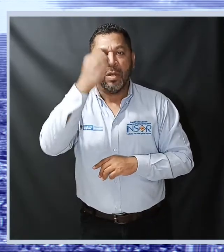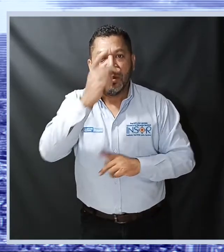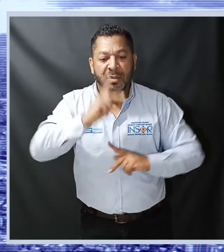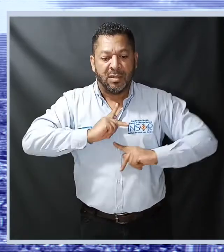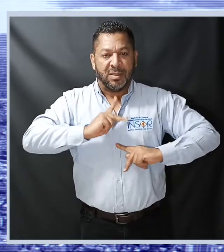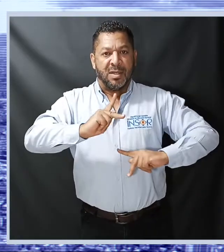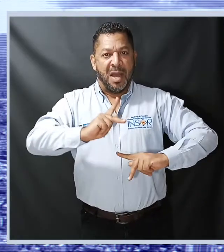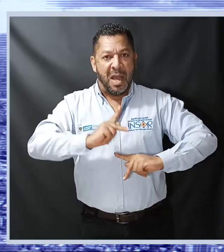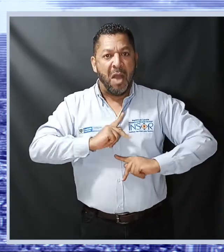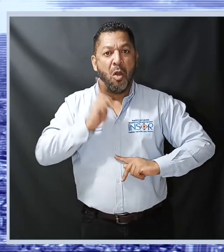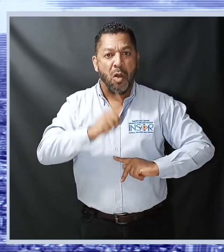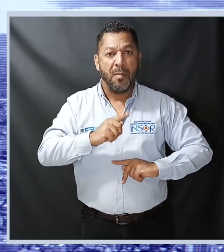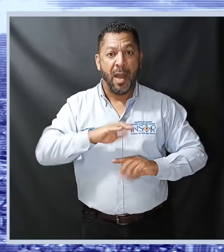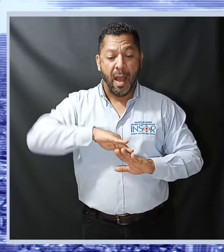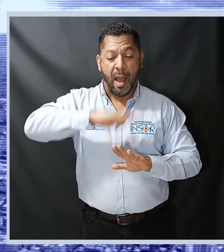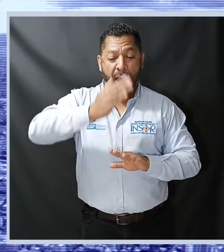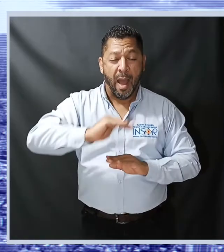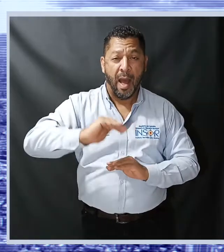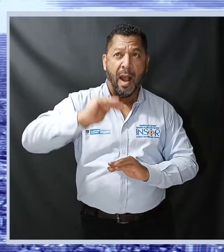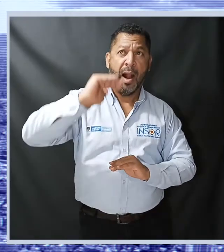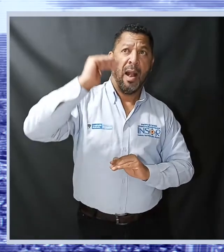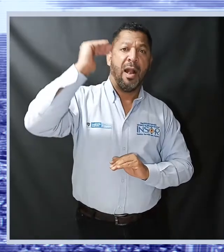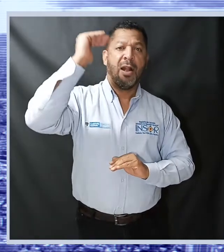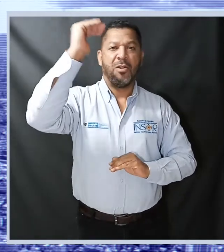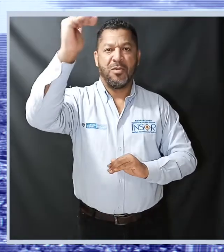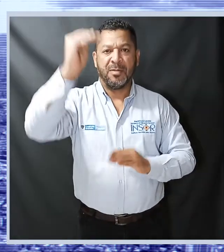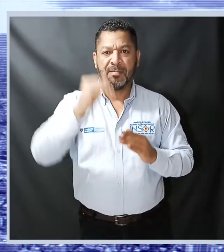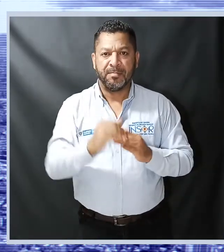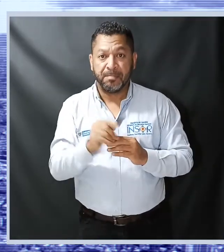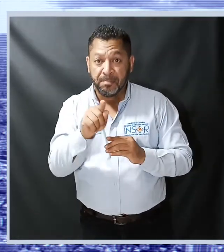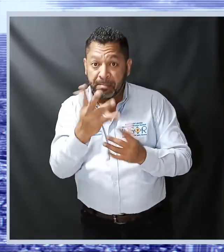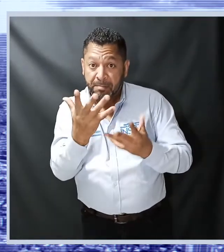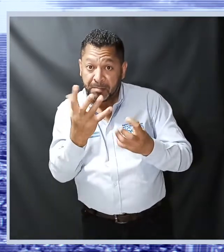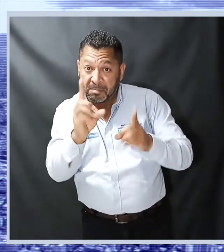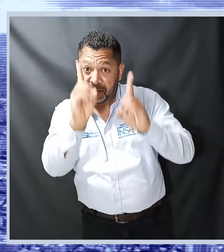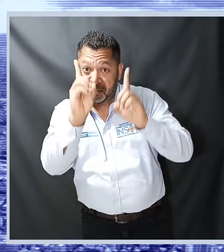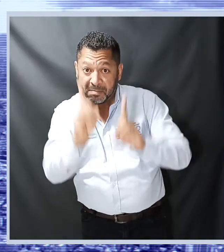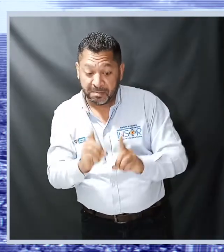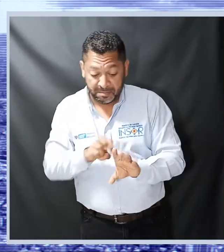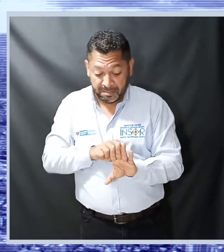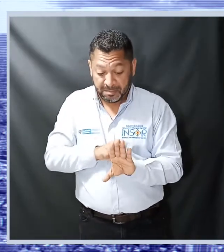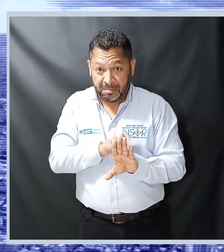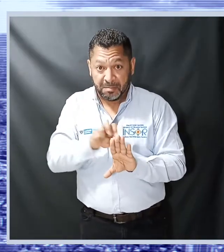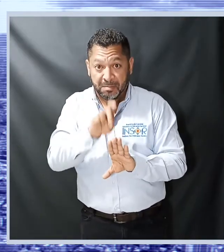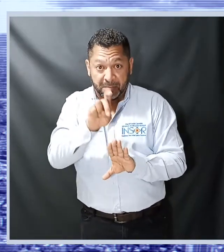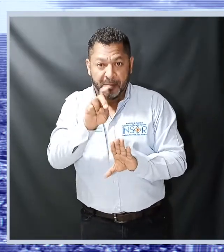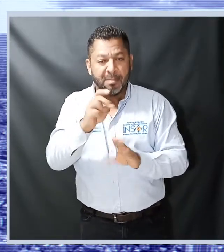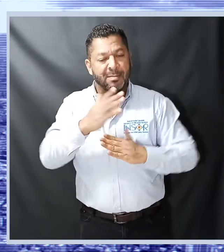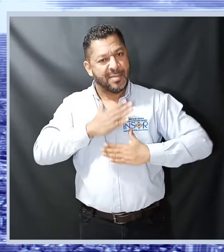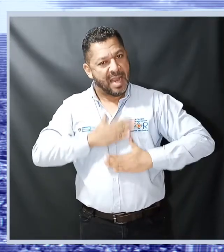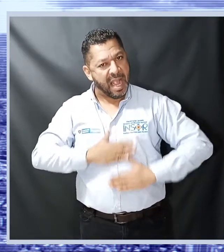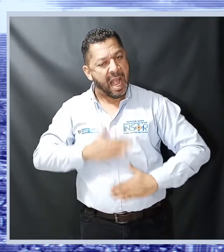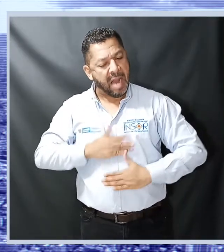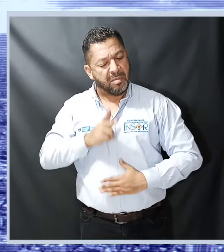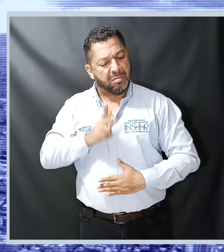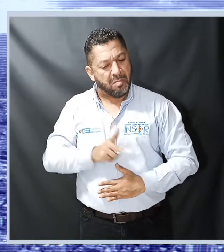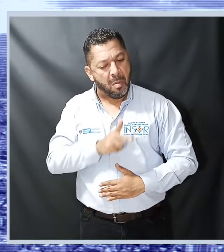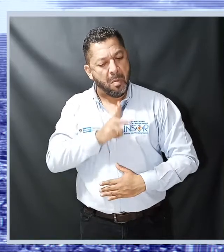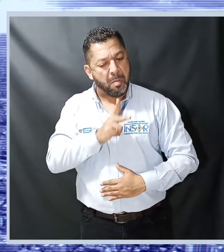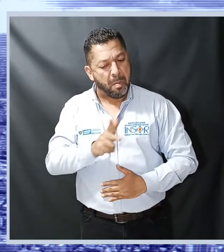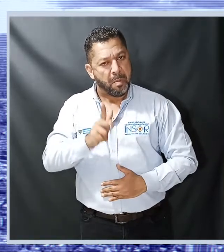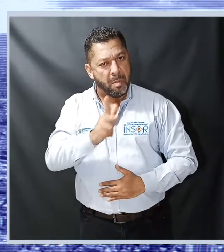la falta de oxígeno debido a la gran altura. Si decide hacer este ascenso, pues hágalo con